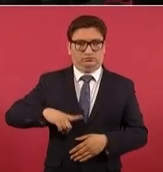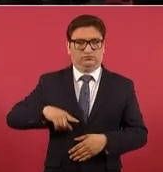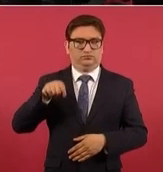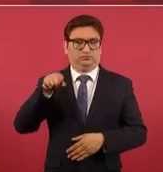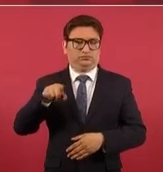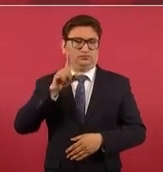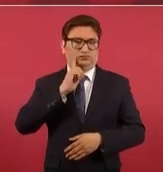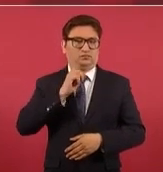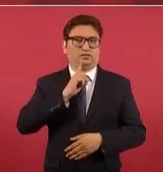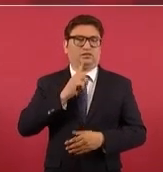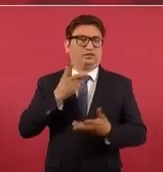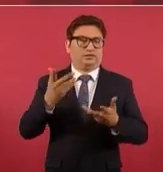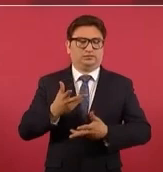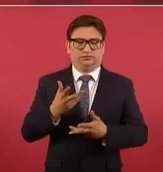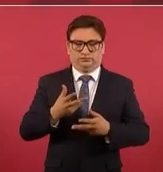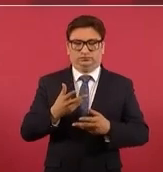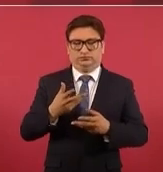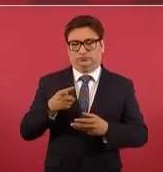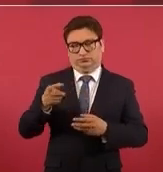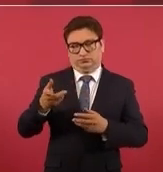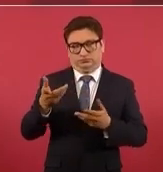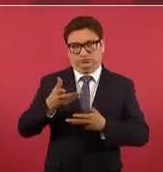una reestructuración